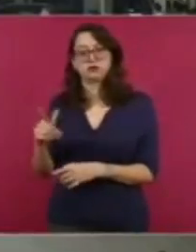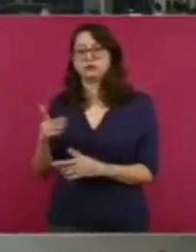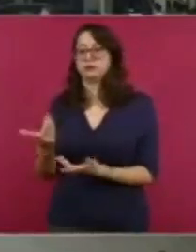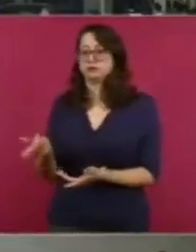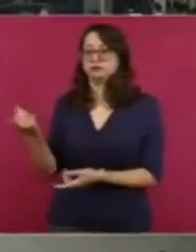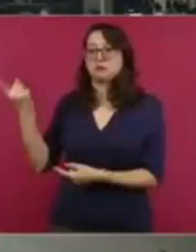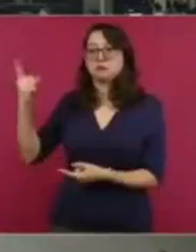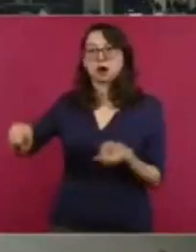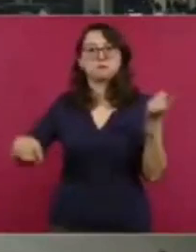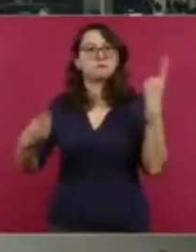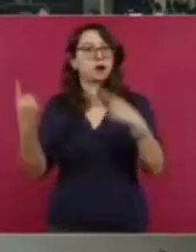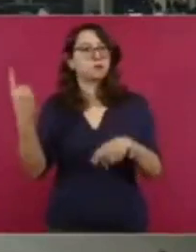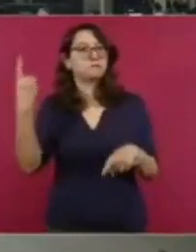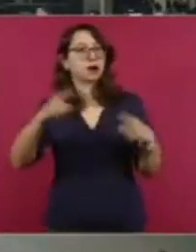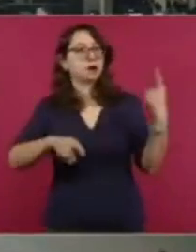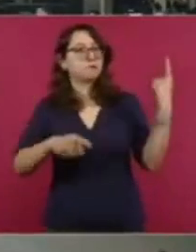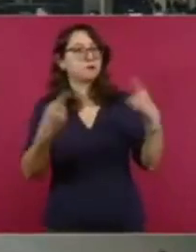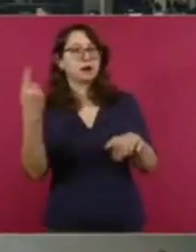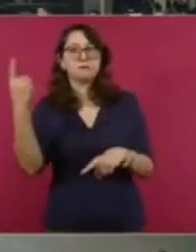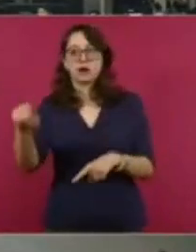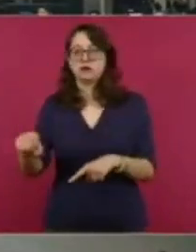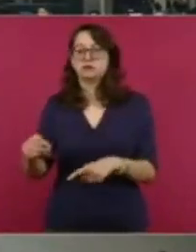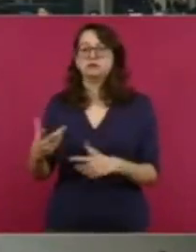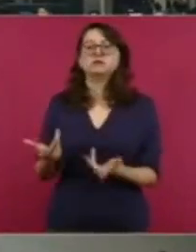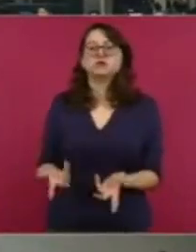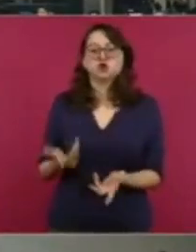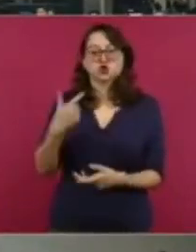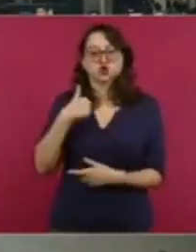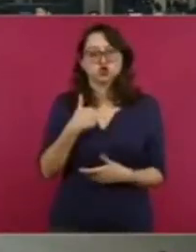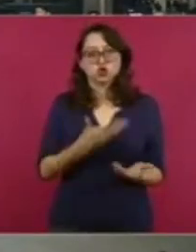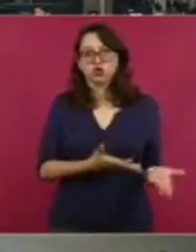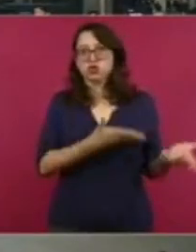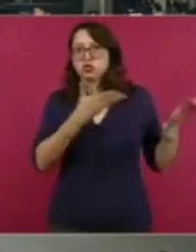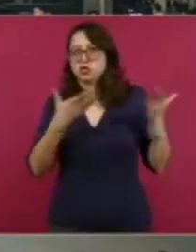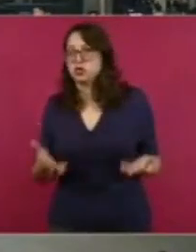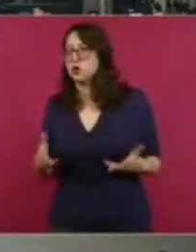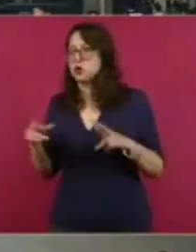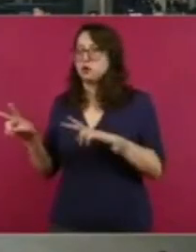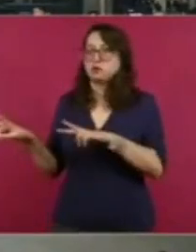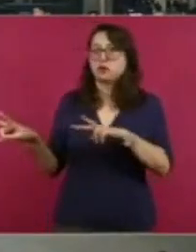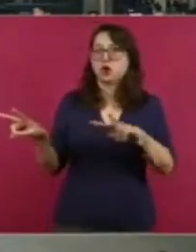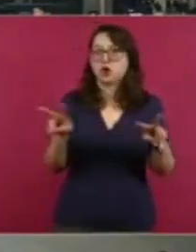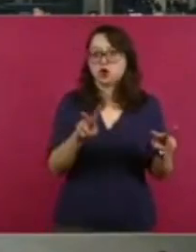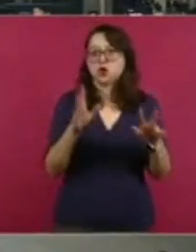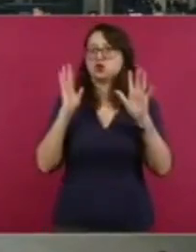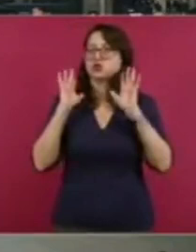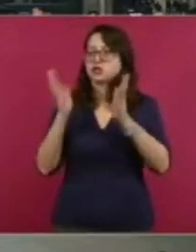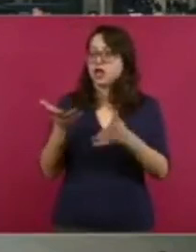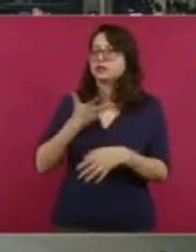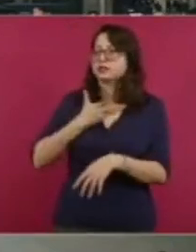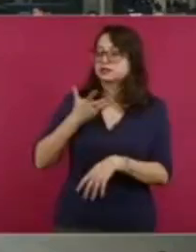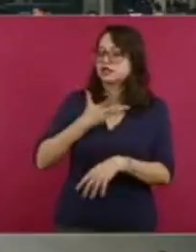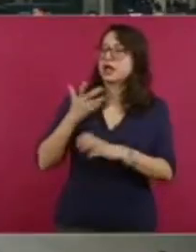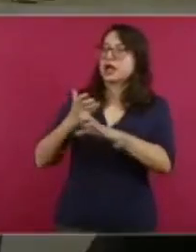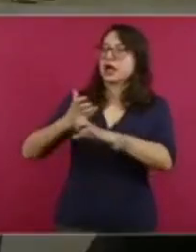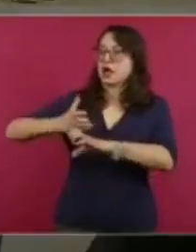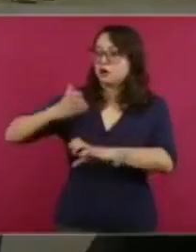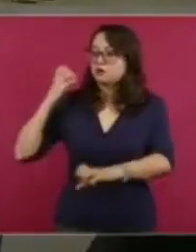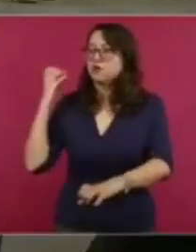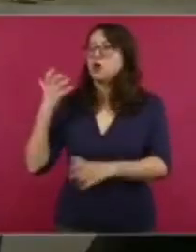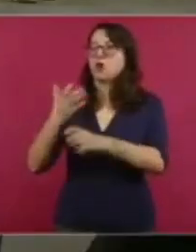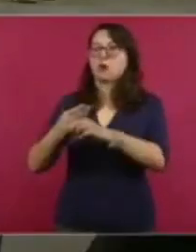ya ahora que llegamos a Acapulco estoy viendo que hay camiones, que hay